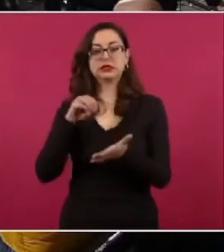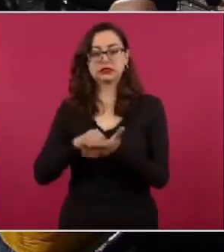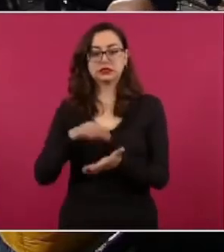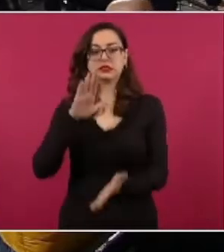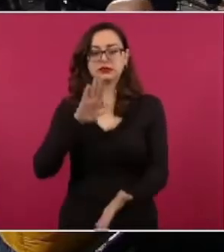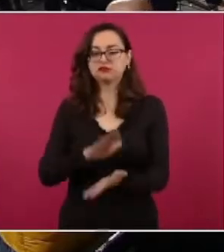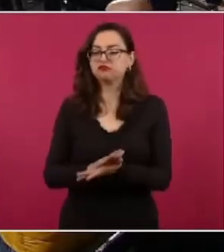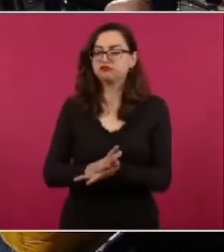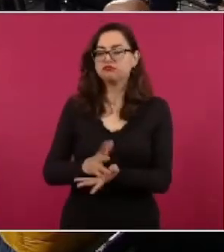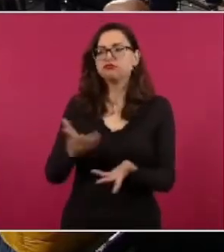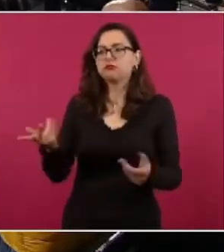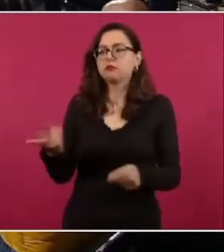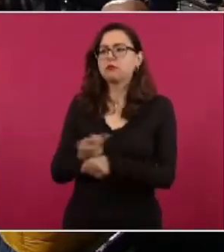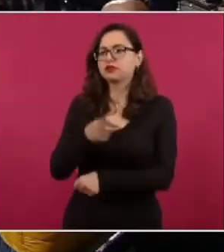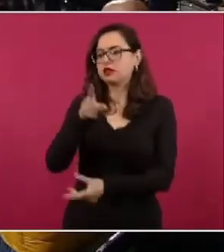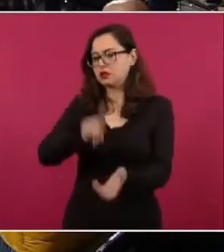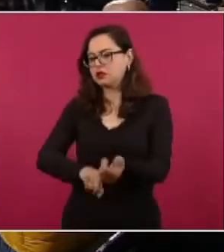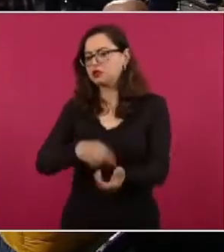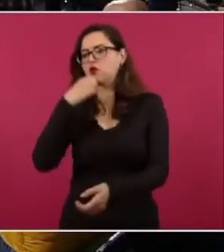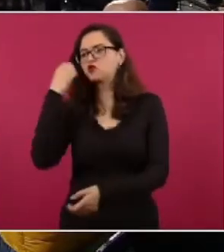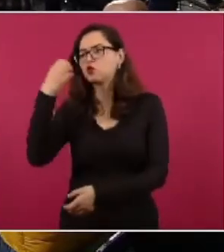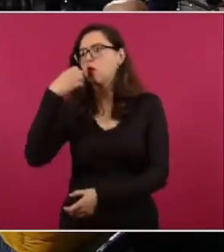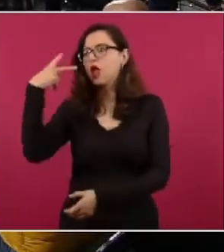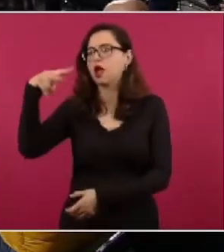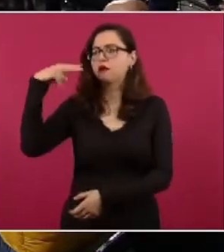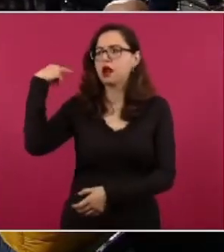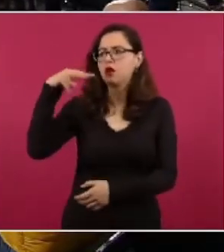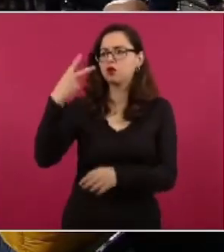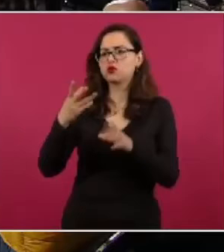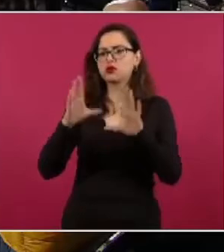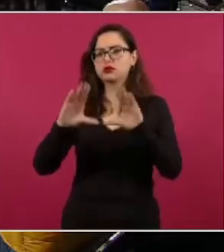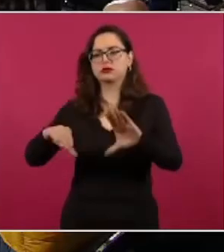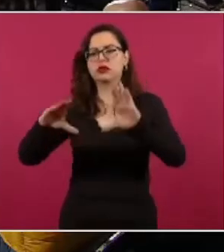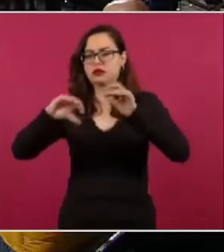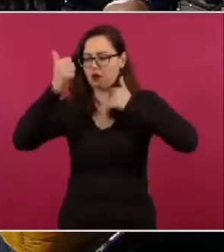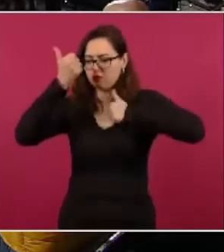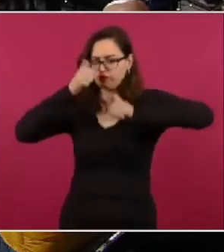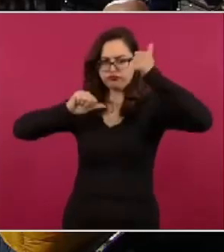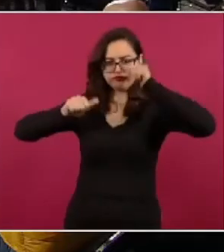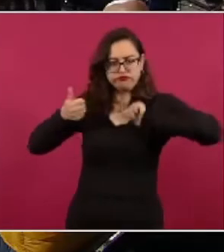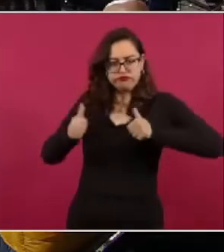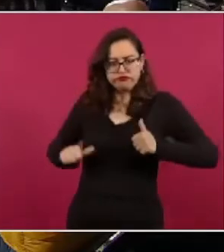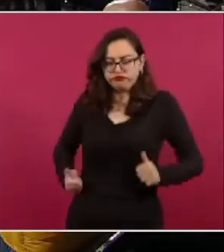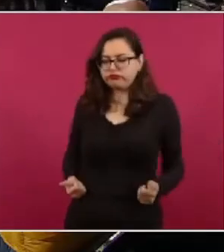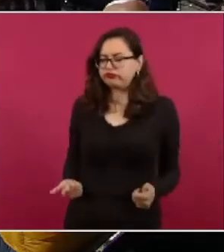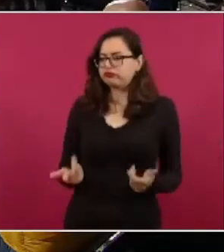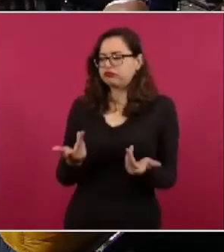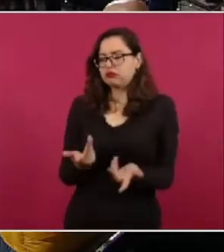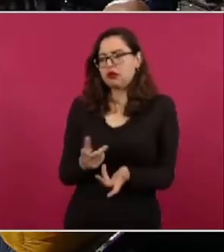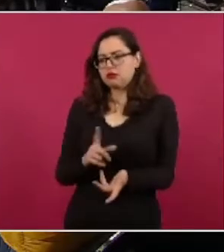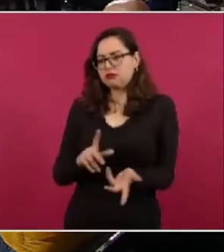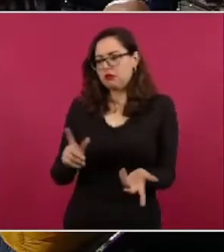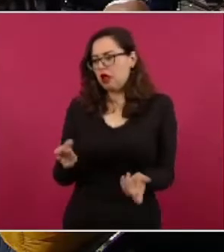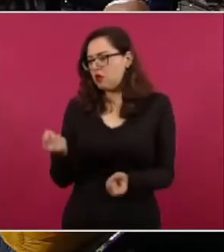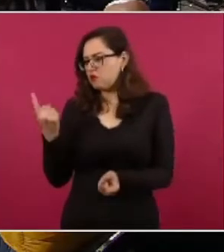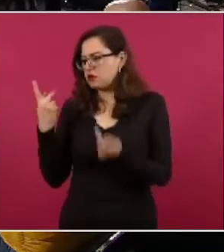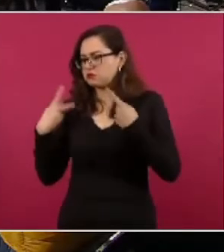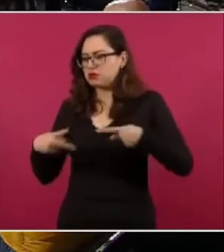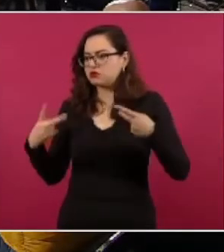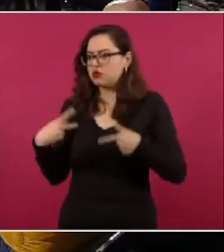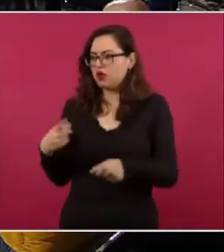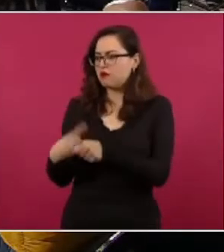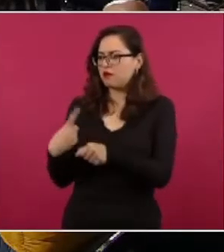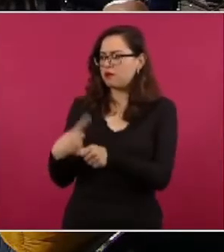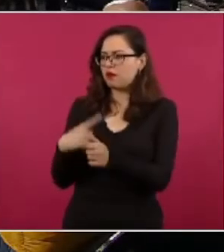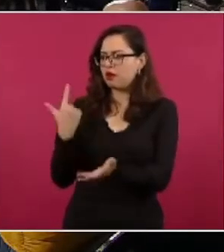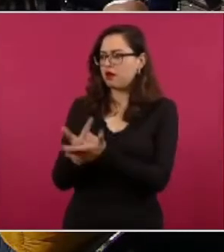contestar a las preguntas de los afectados que tienen por las maestrías, que como ya le comenté, ya uno está en la cárcel